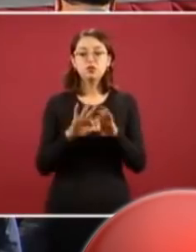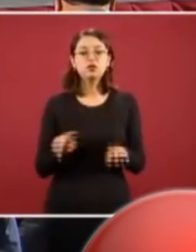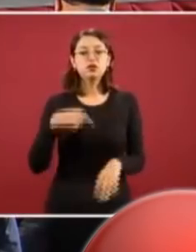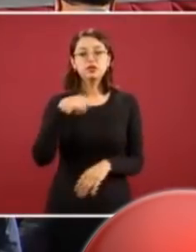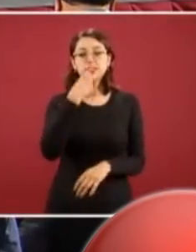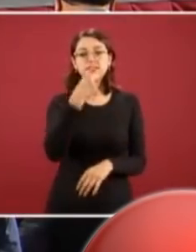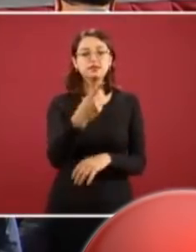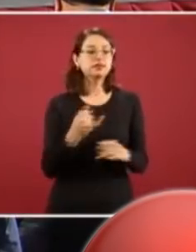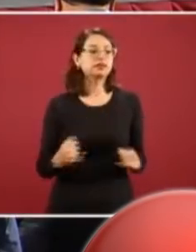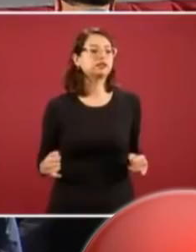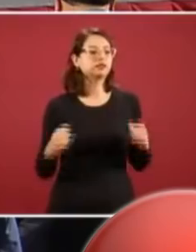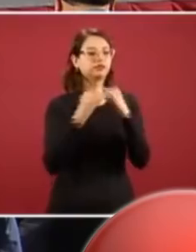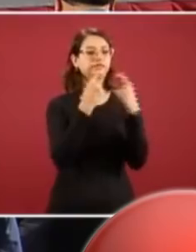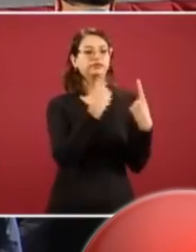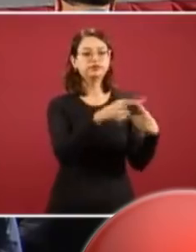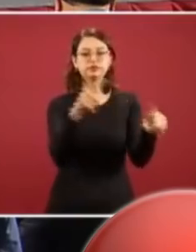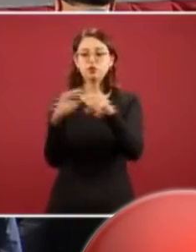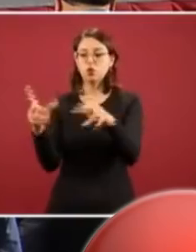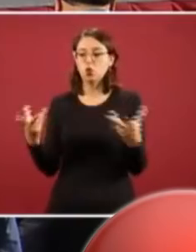una evaluación